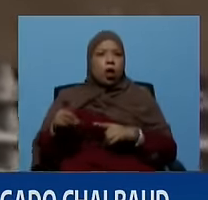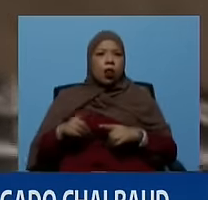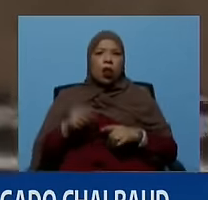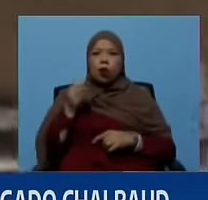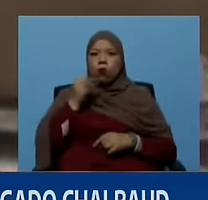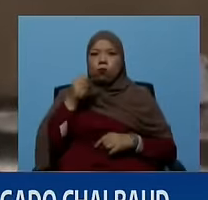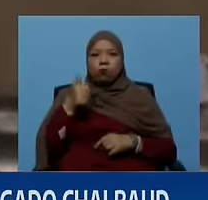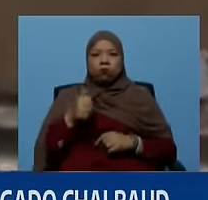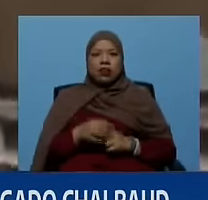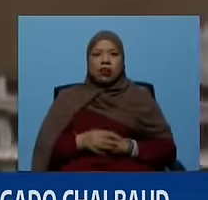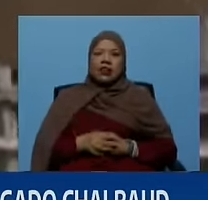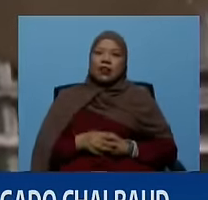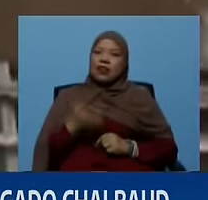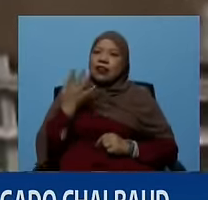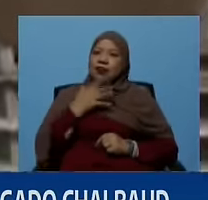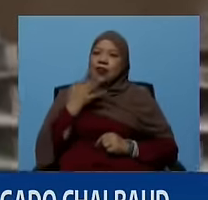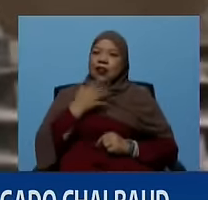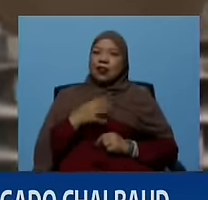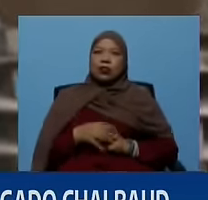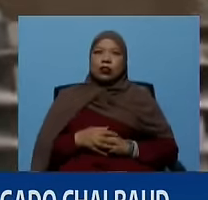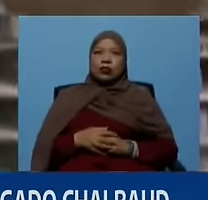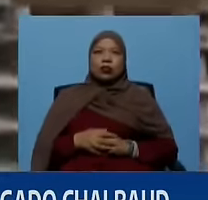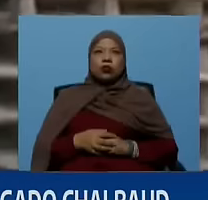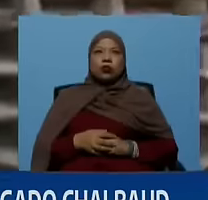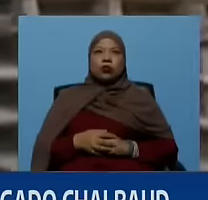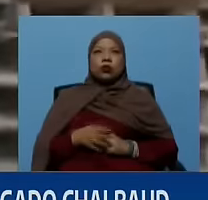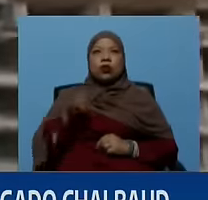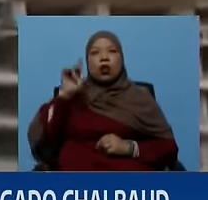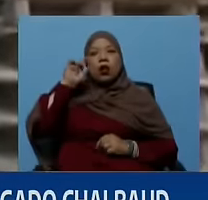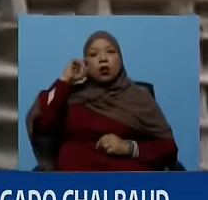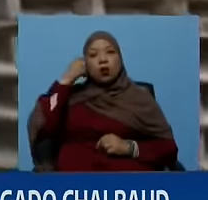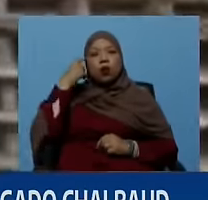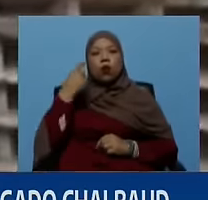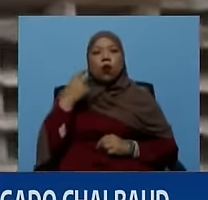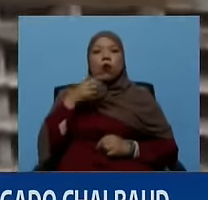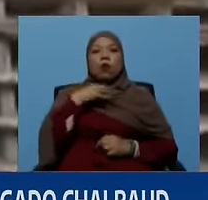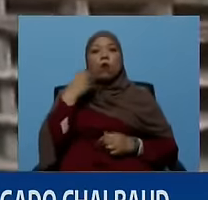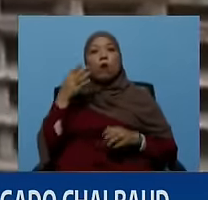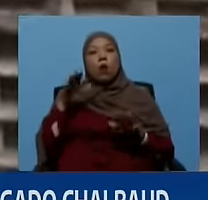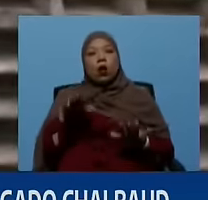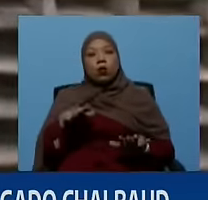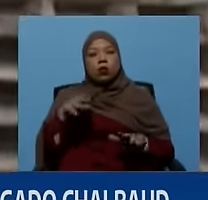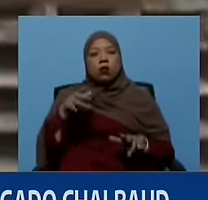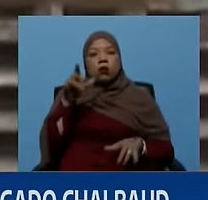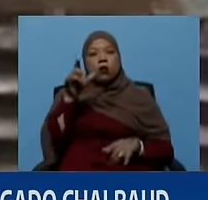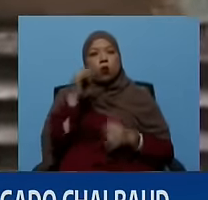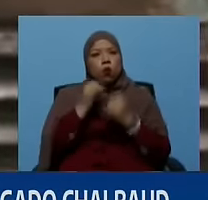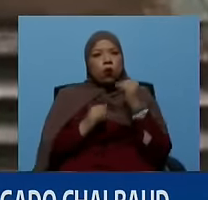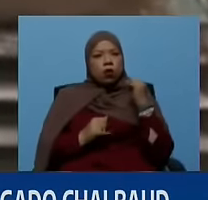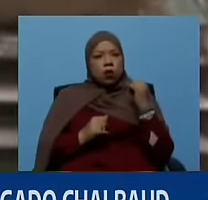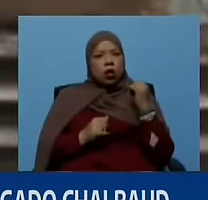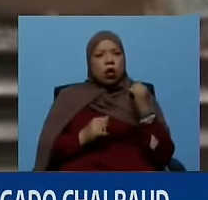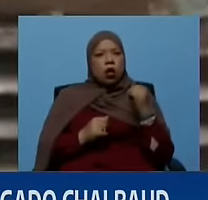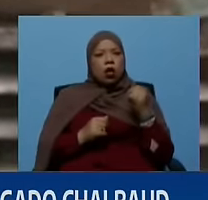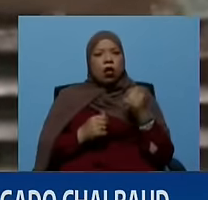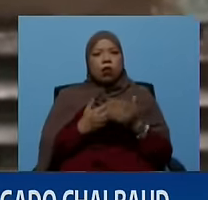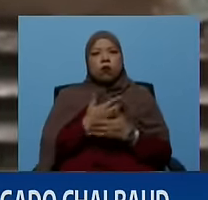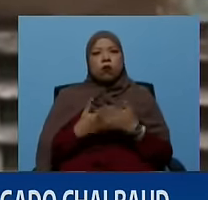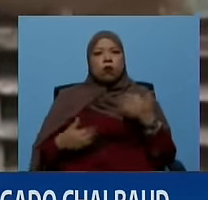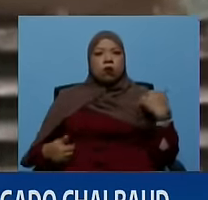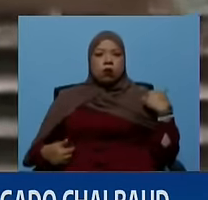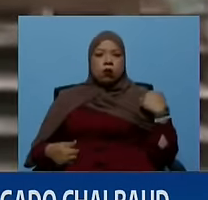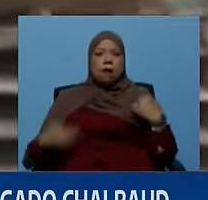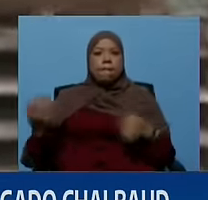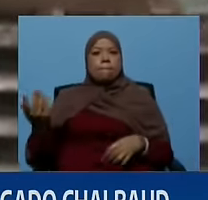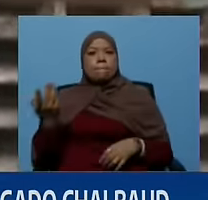esta escuela Carlos Delgado chalvo bueno todos recordamos que fue asesinado No creo que es el útimo el único presidente víctima de un